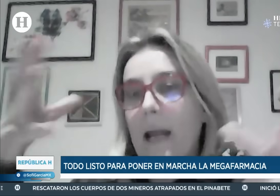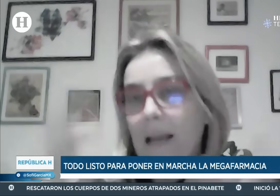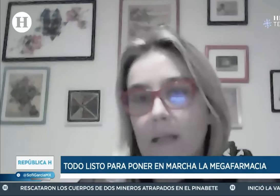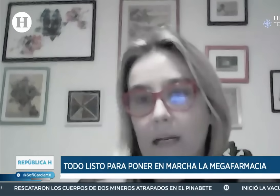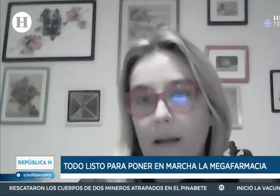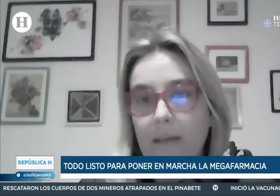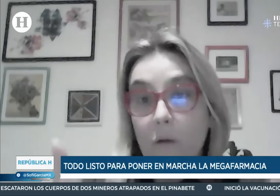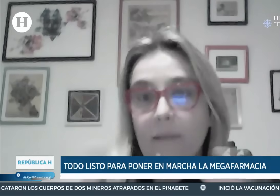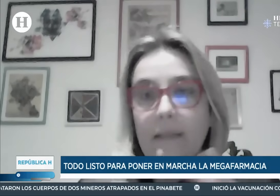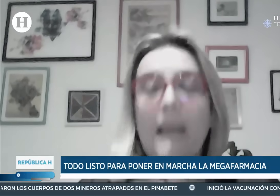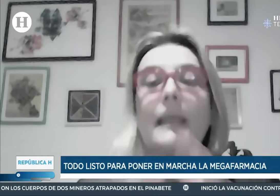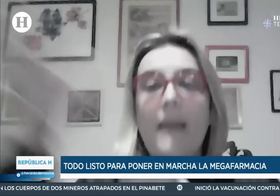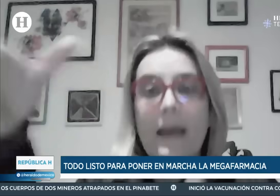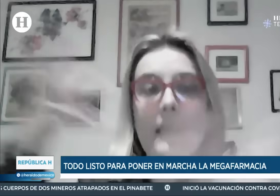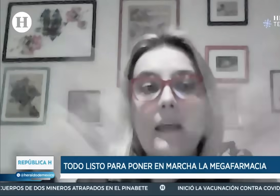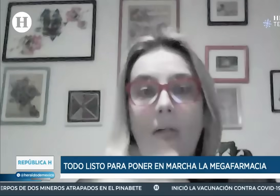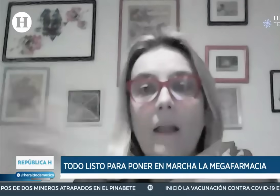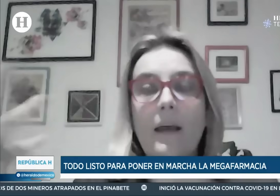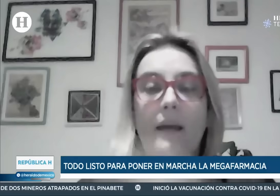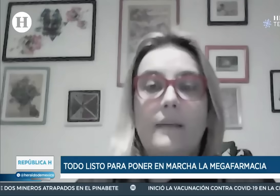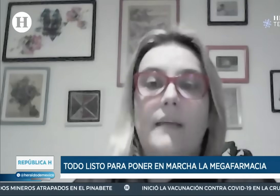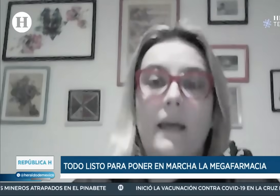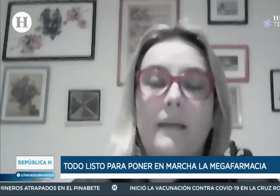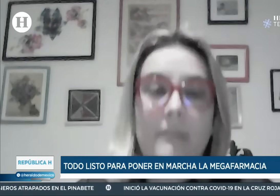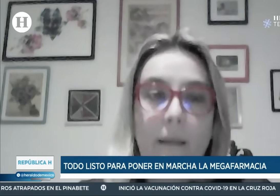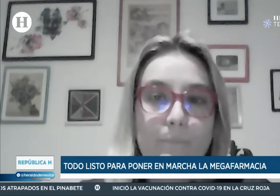insumos llegan a la Secretaría de Salud Estatal y de ahí